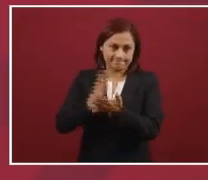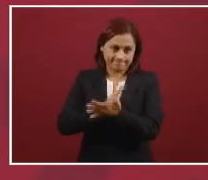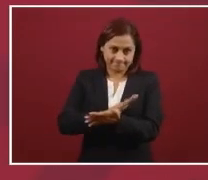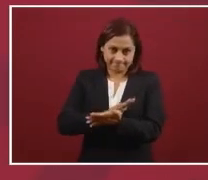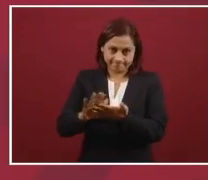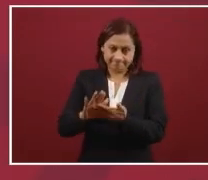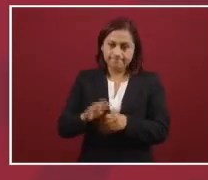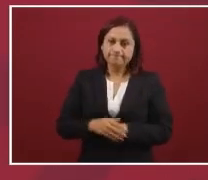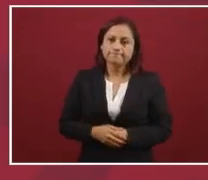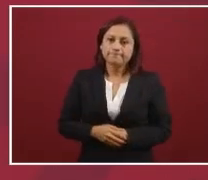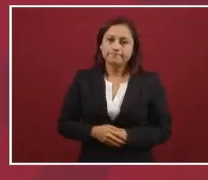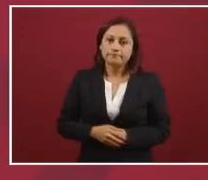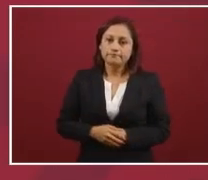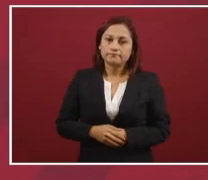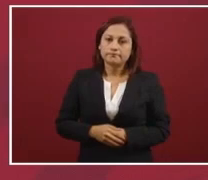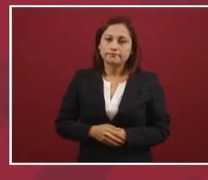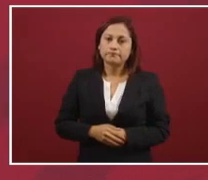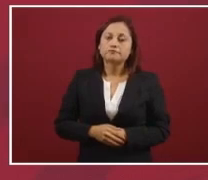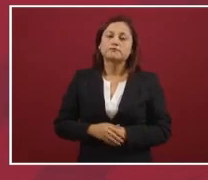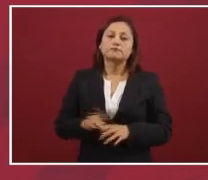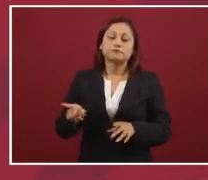se va a aplicar la ley